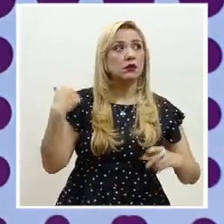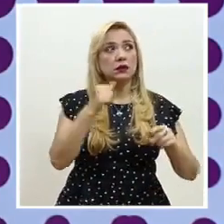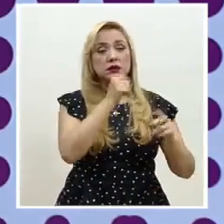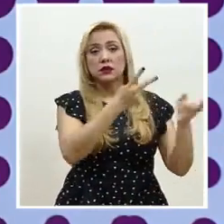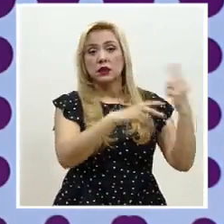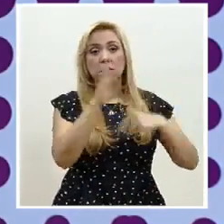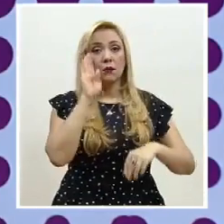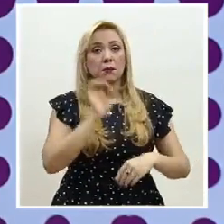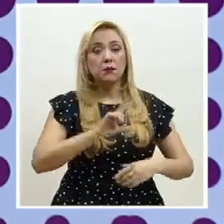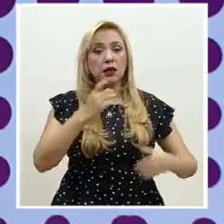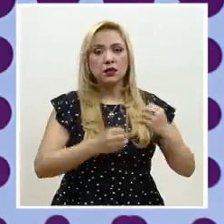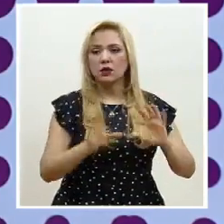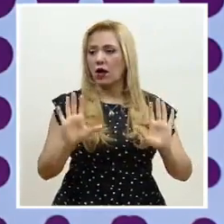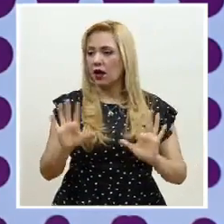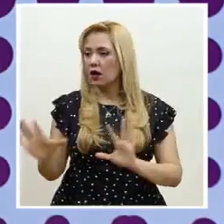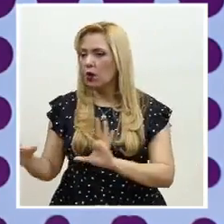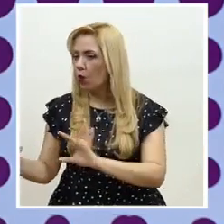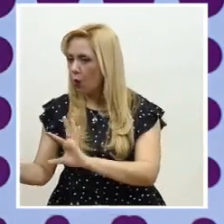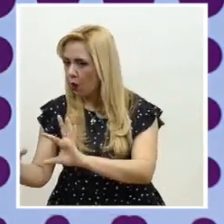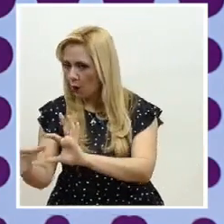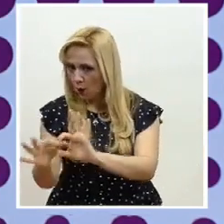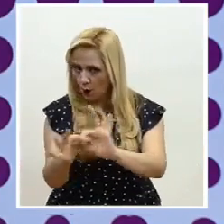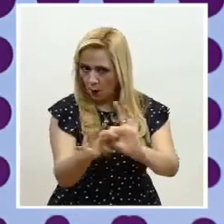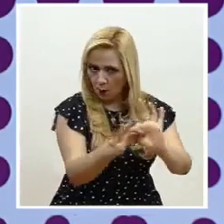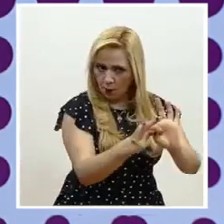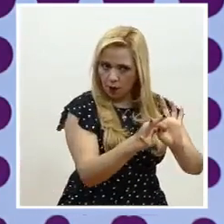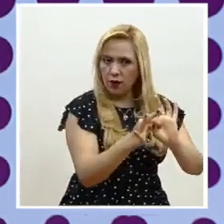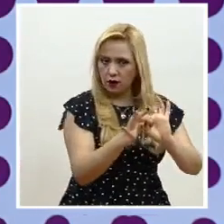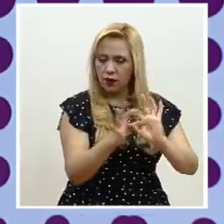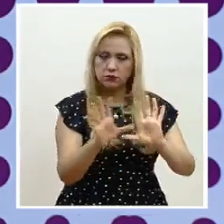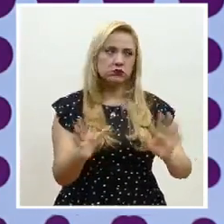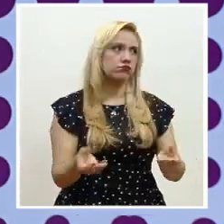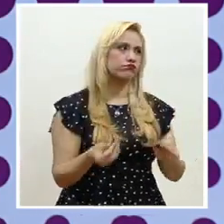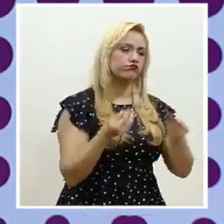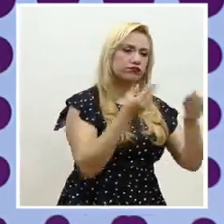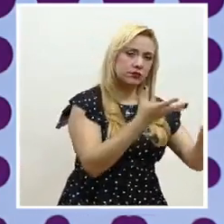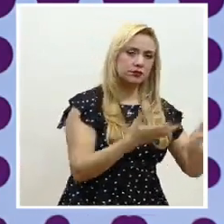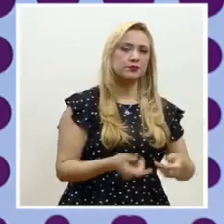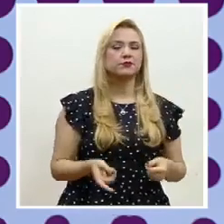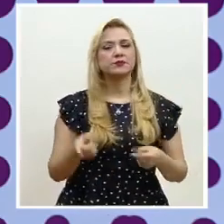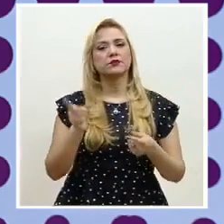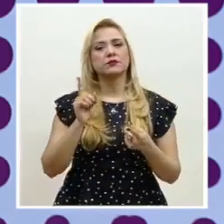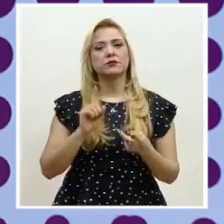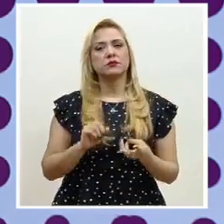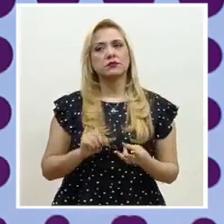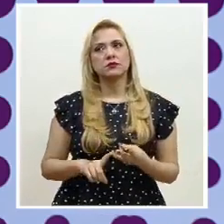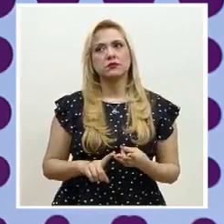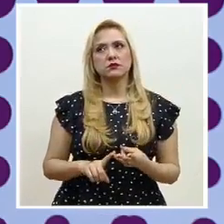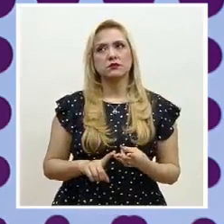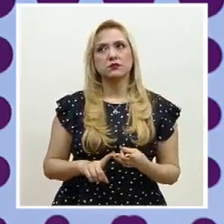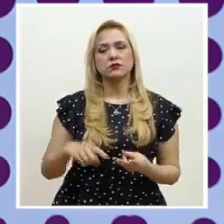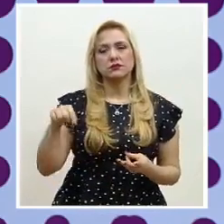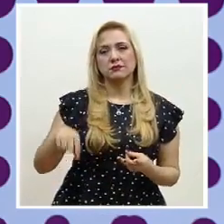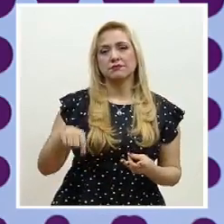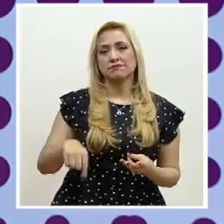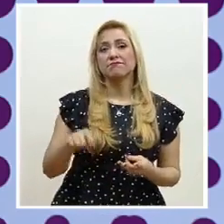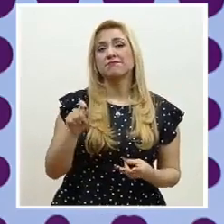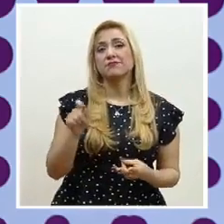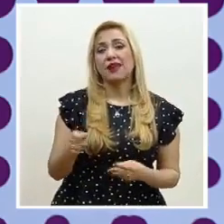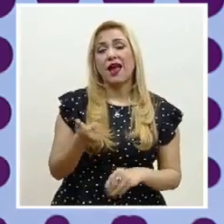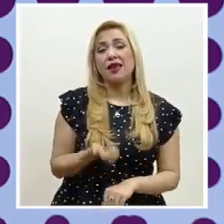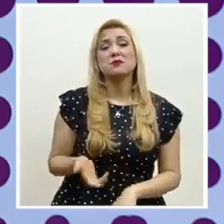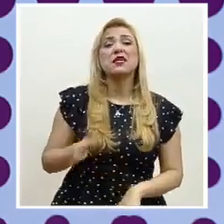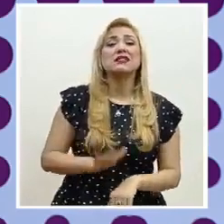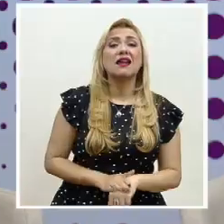estemos trabajando con una misma sintonía argumentativa. También nos dedicamos a la parte menos glamorosa de los secretarios de estudio y cuenta, que es la parte